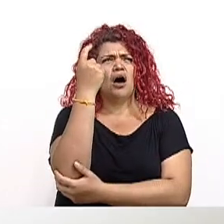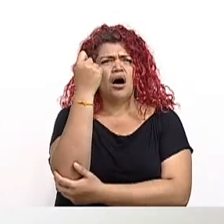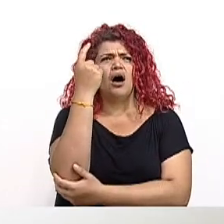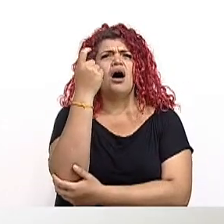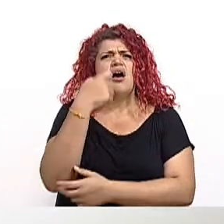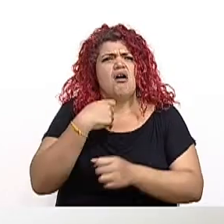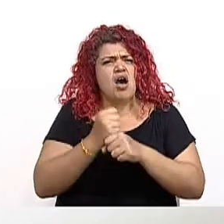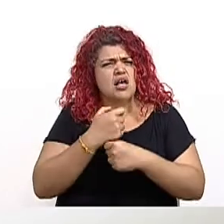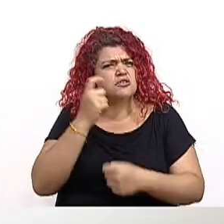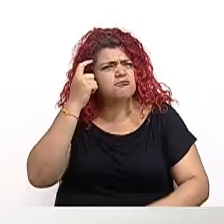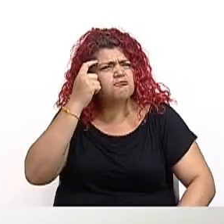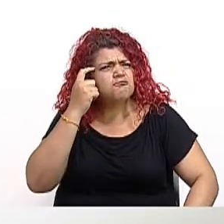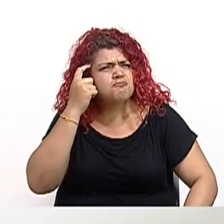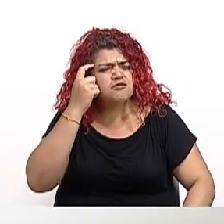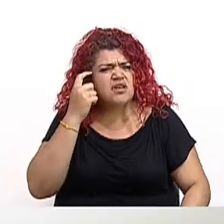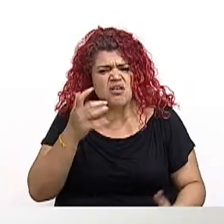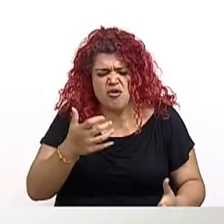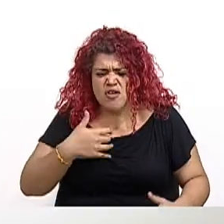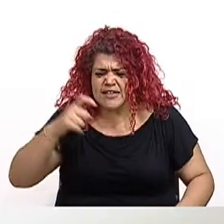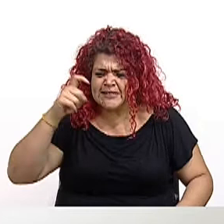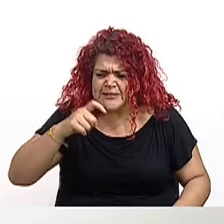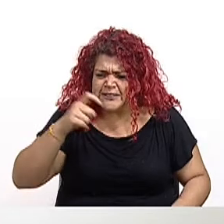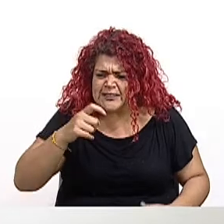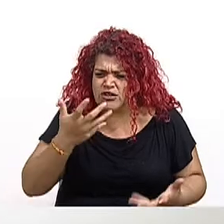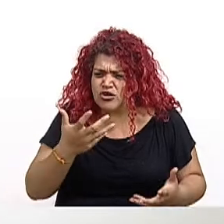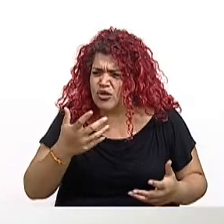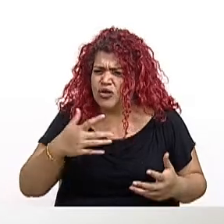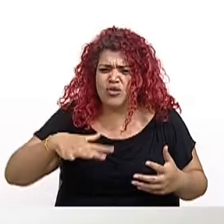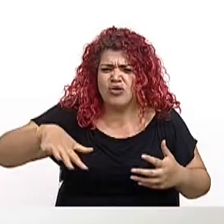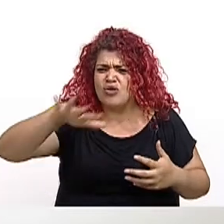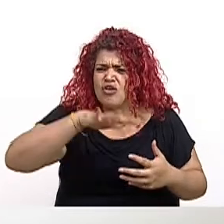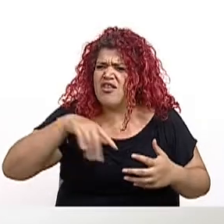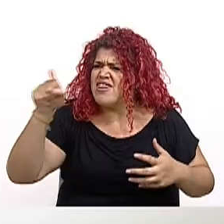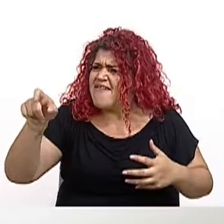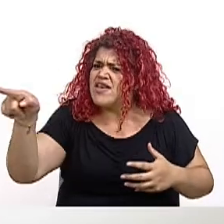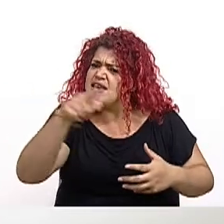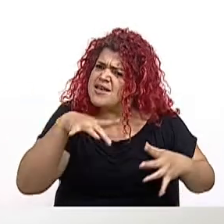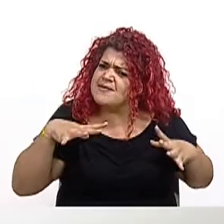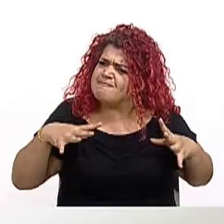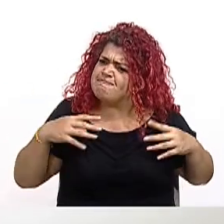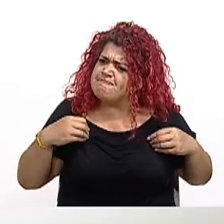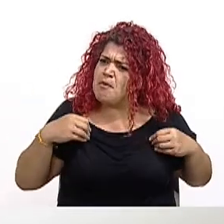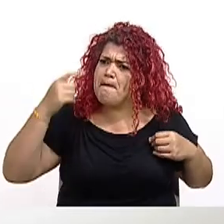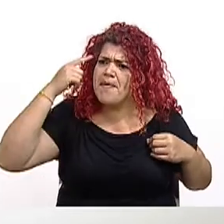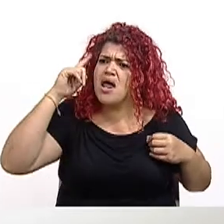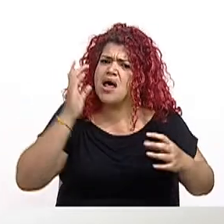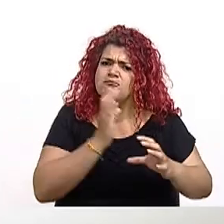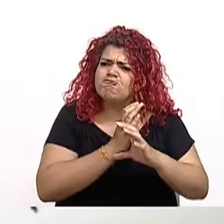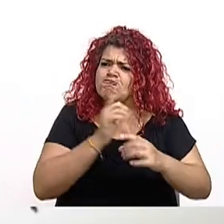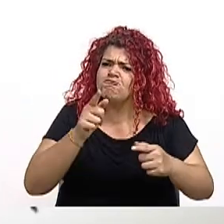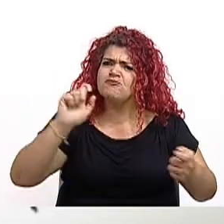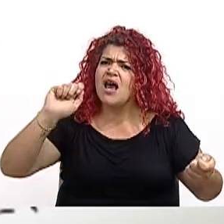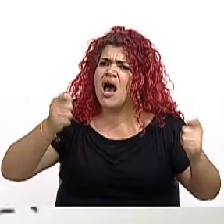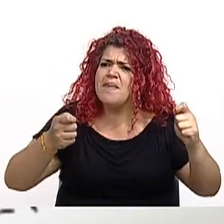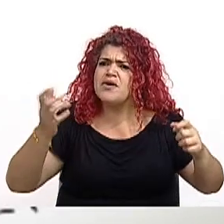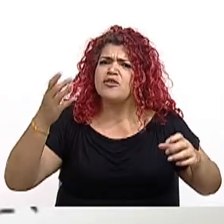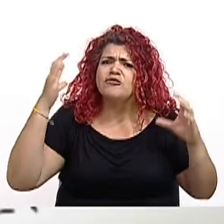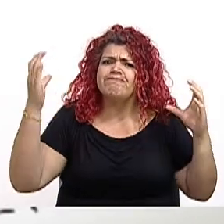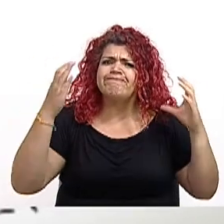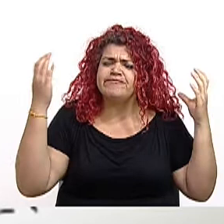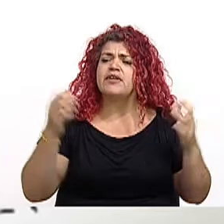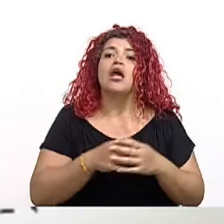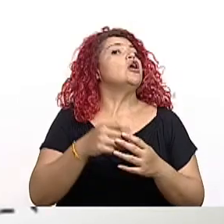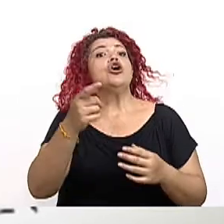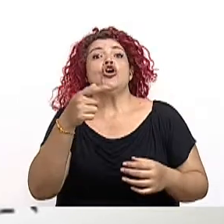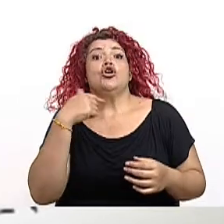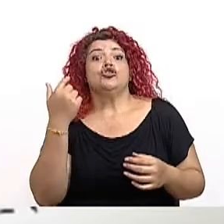crear conciencia sobre la necesidad de que la sociedad se adapte. Estos primeros pasos son importantes. Prepararse para lo